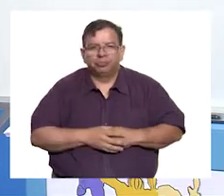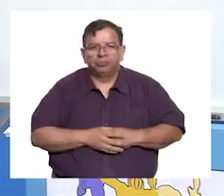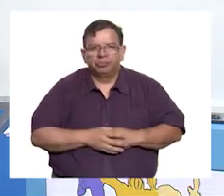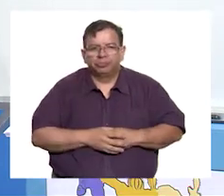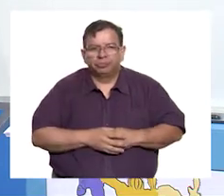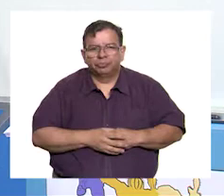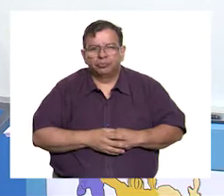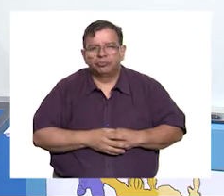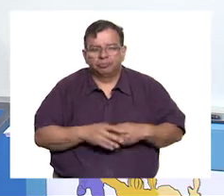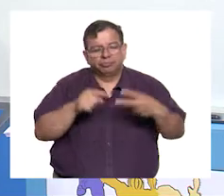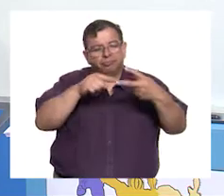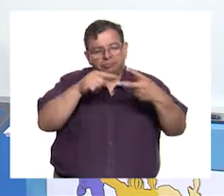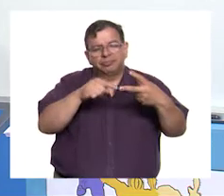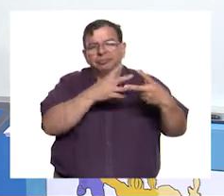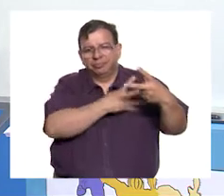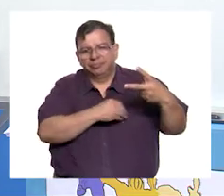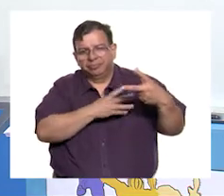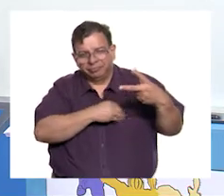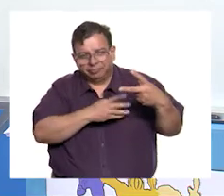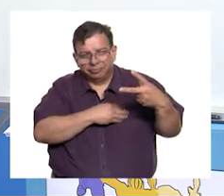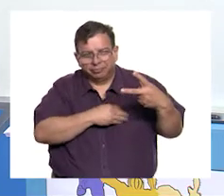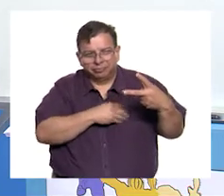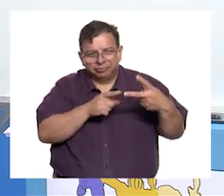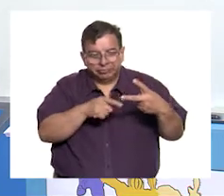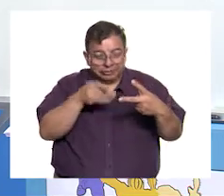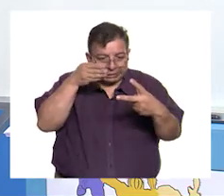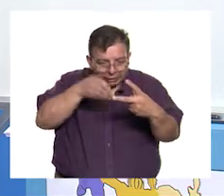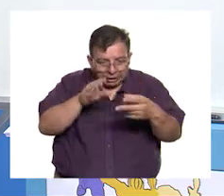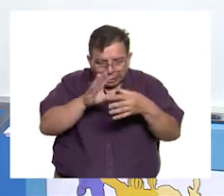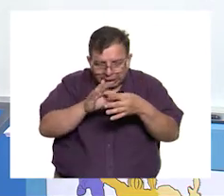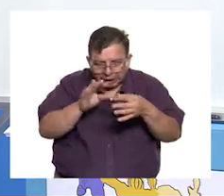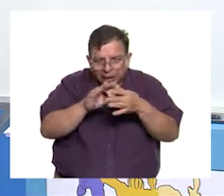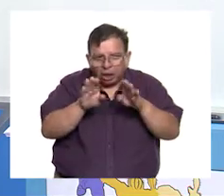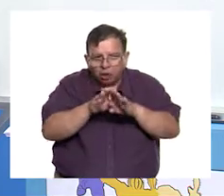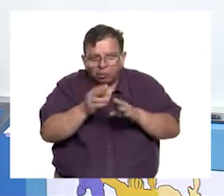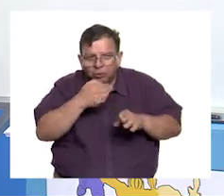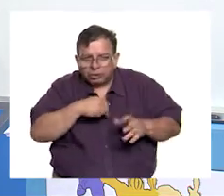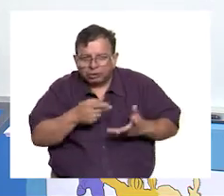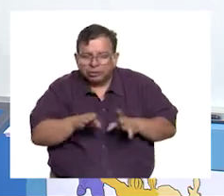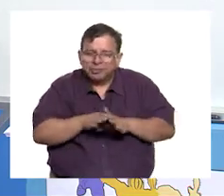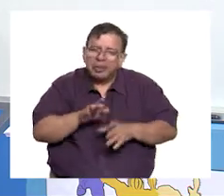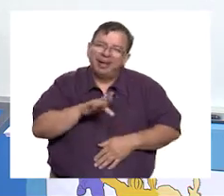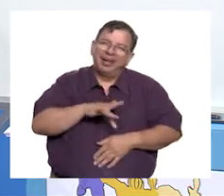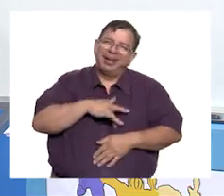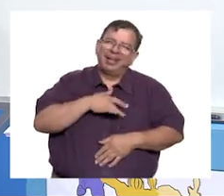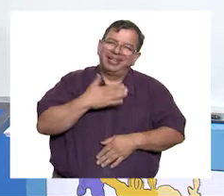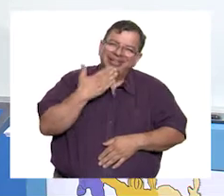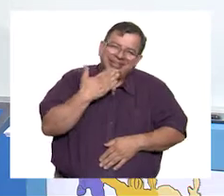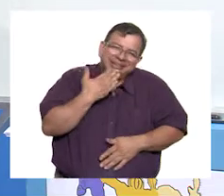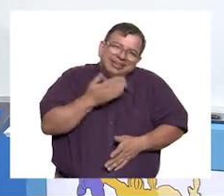recae en la hija menor. La narración se centra en ella y busca que nos provoque simpatía.